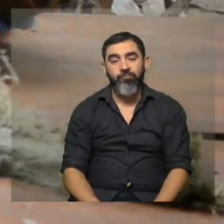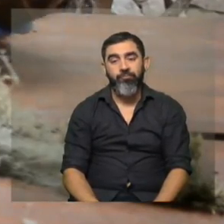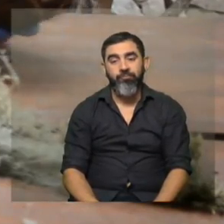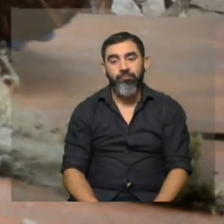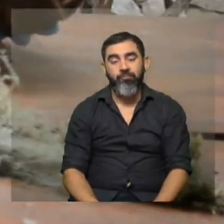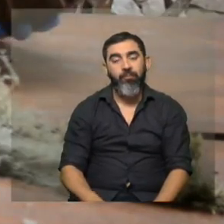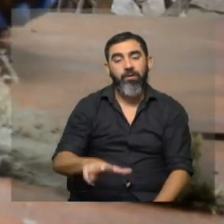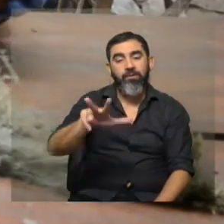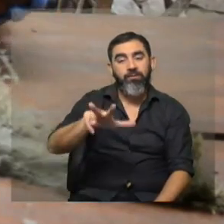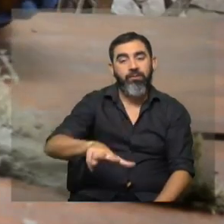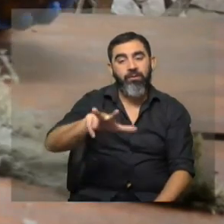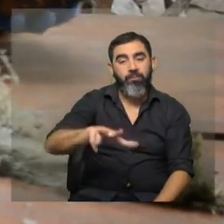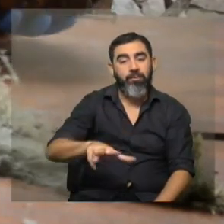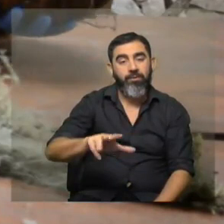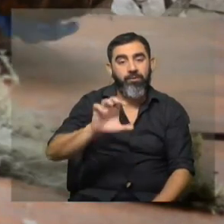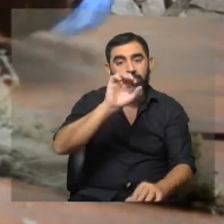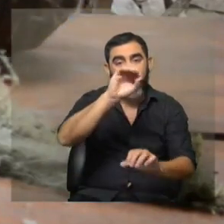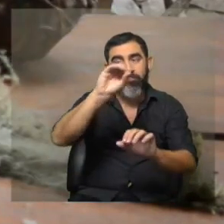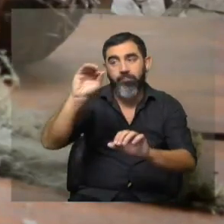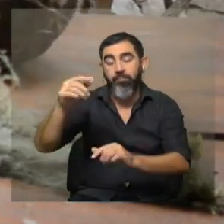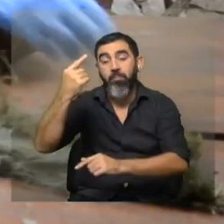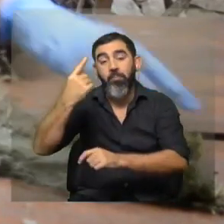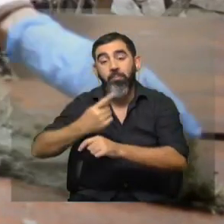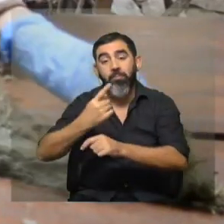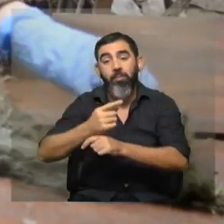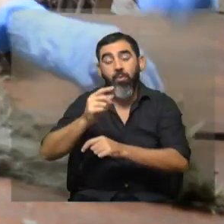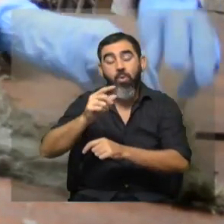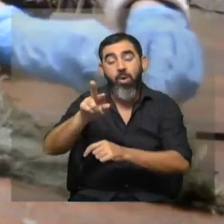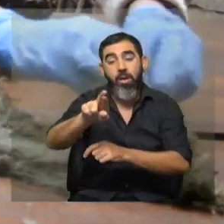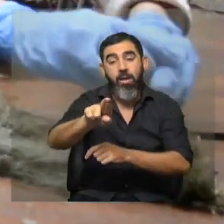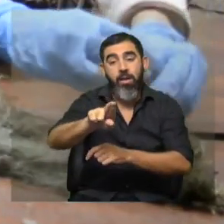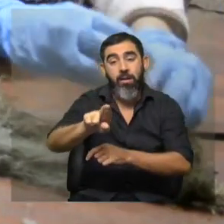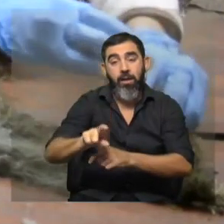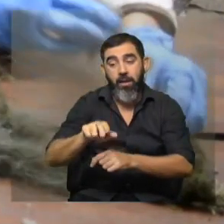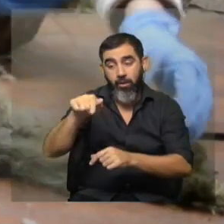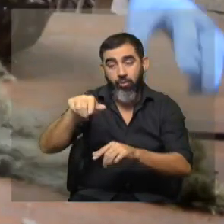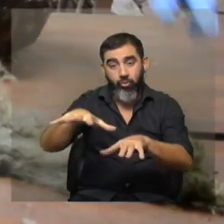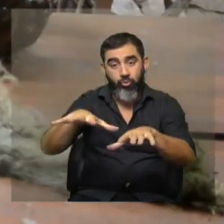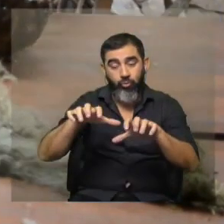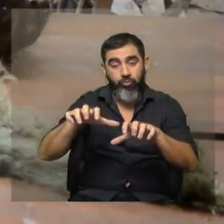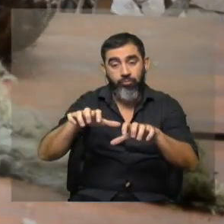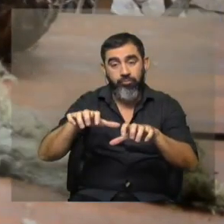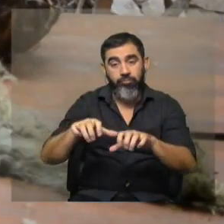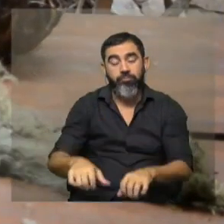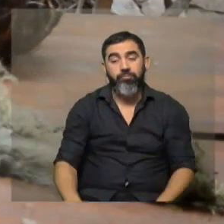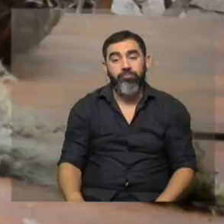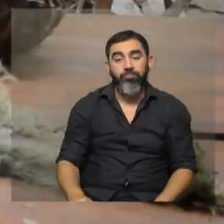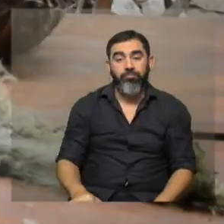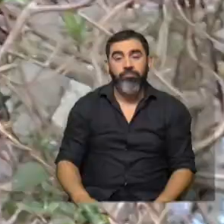A los 3 meses de haber puesto los primeros nidos, nos encontramos con el ratón en ellos. Entonces ahí ya era